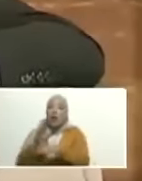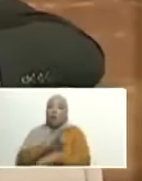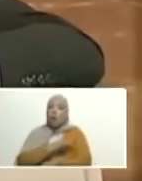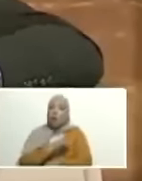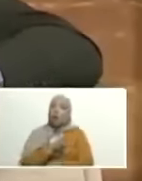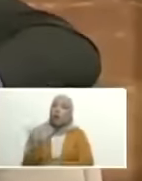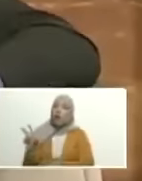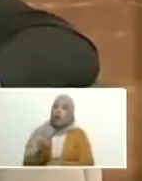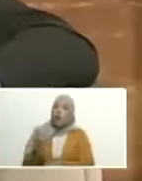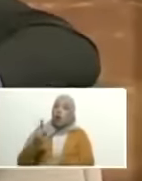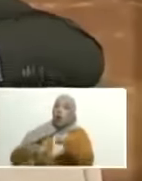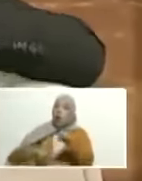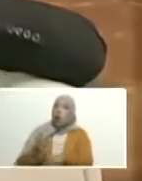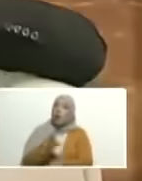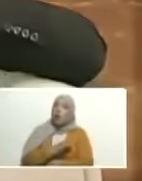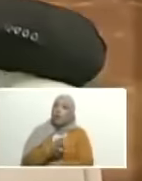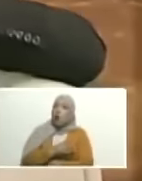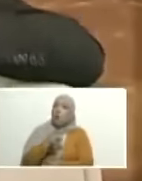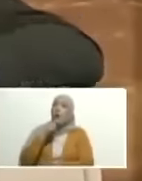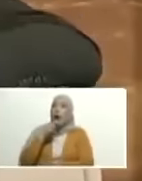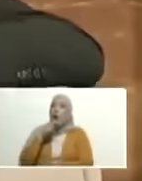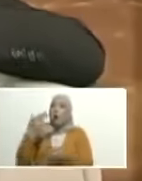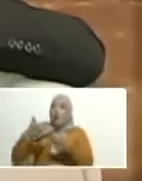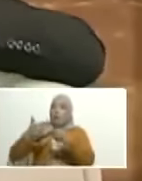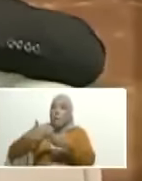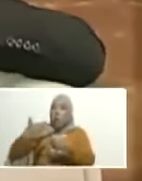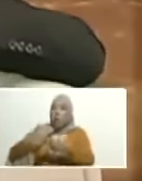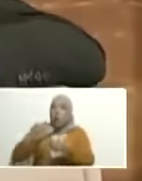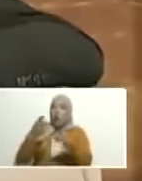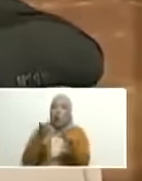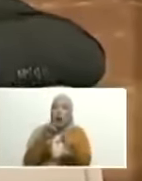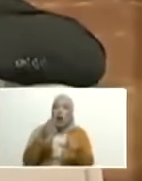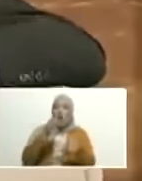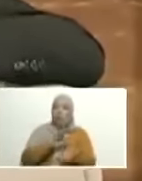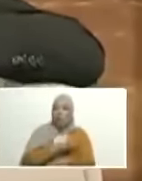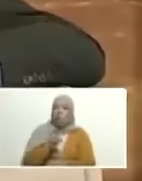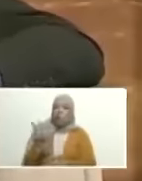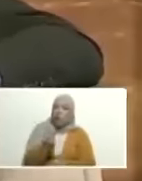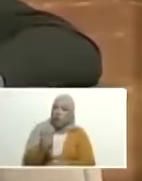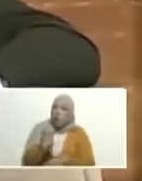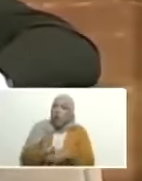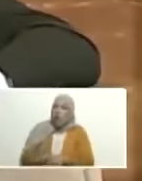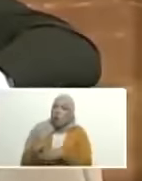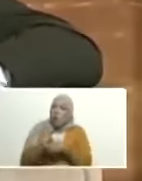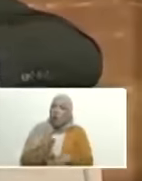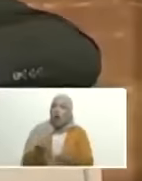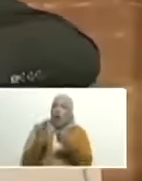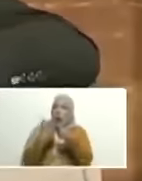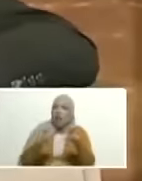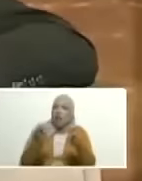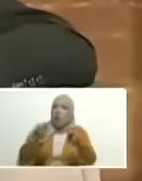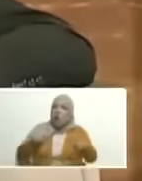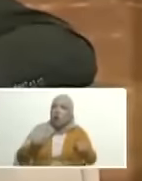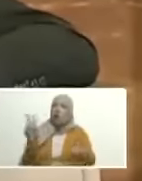nuestros activos y también por una vida en nuestro país libre de